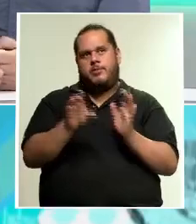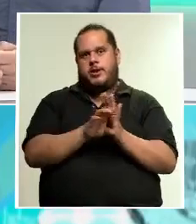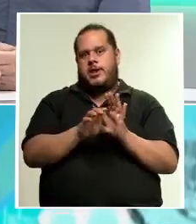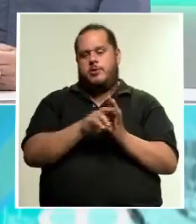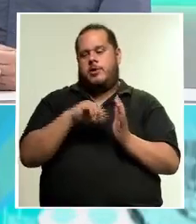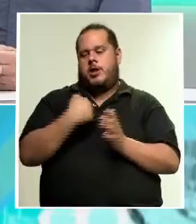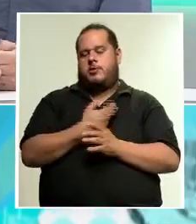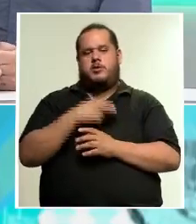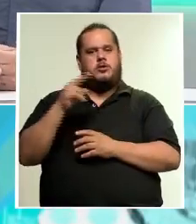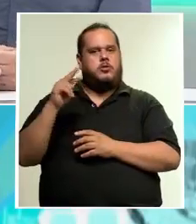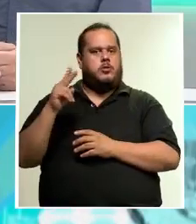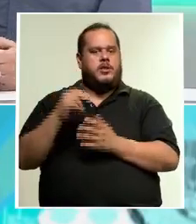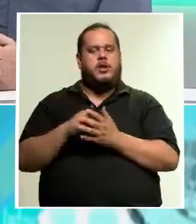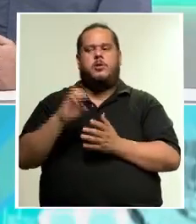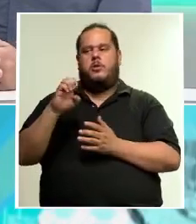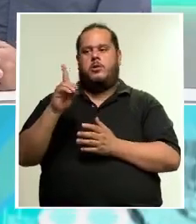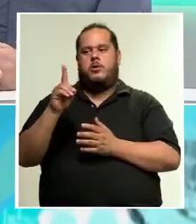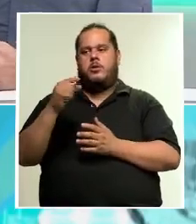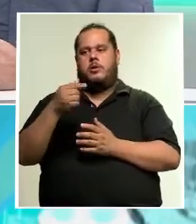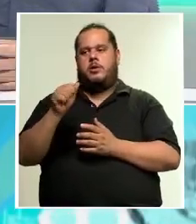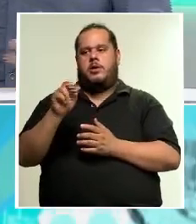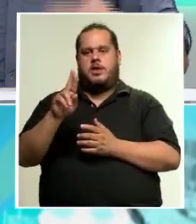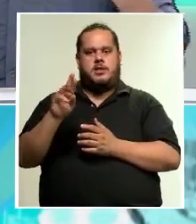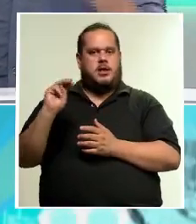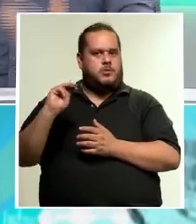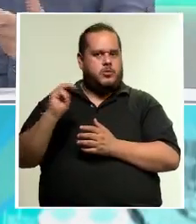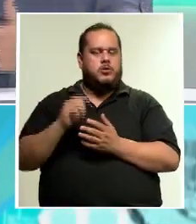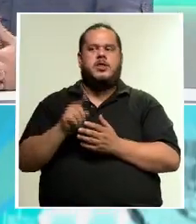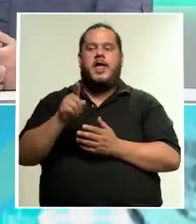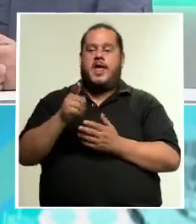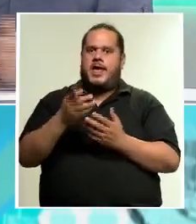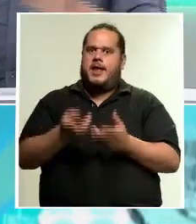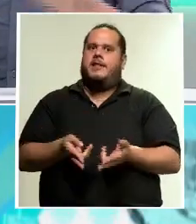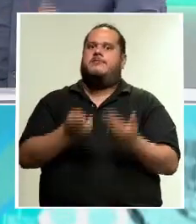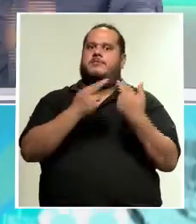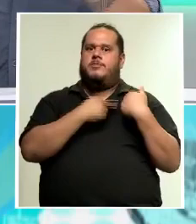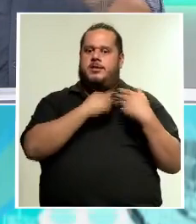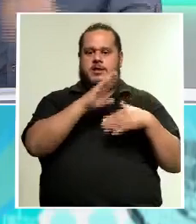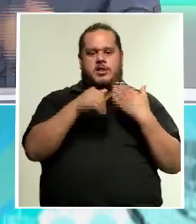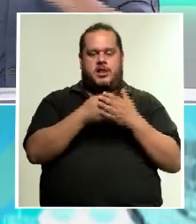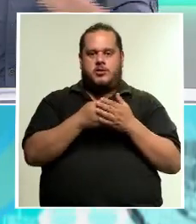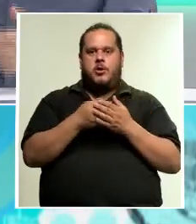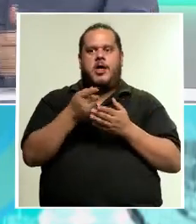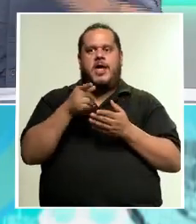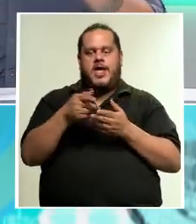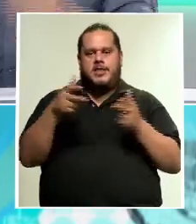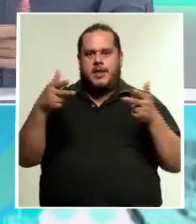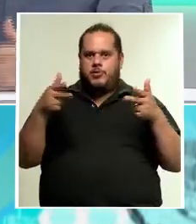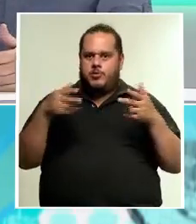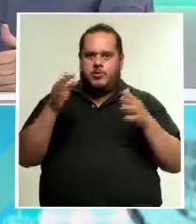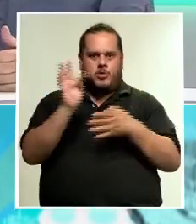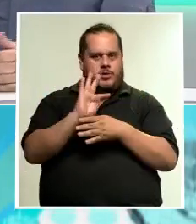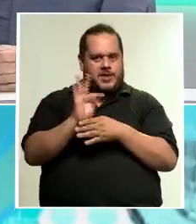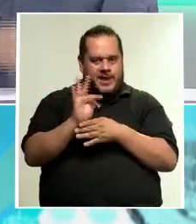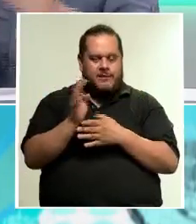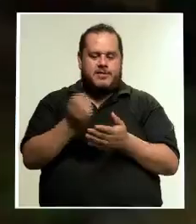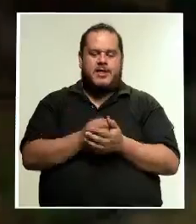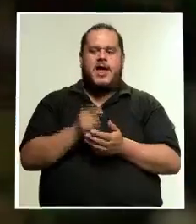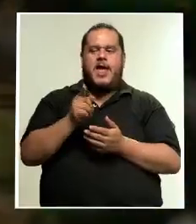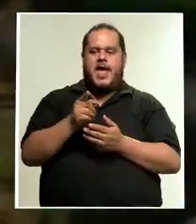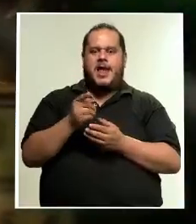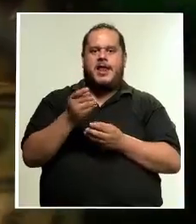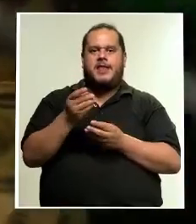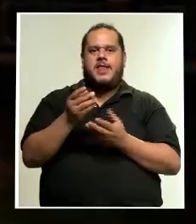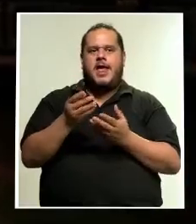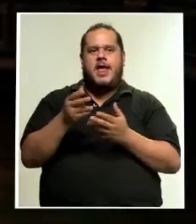nuestro compañero Edgar Muñoz, que es realmente el que se ha echado al hombro toda esa producción televisiva propiamente. Él es el productor